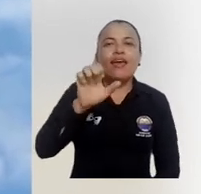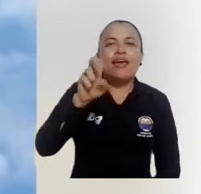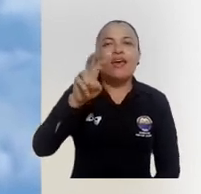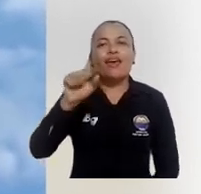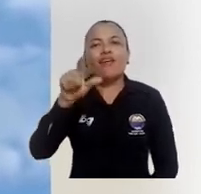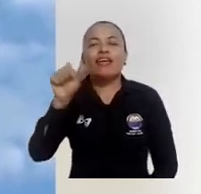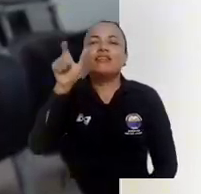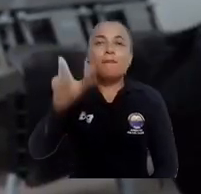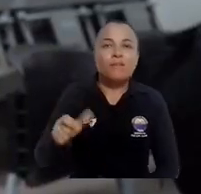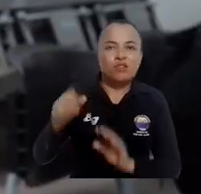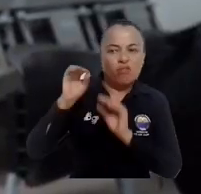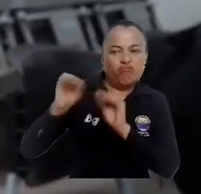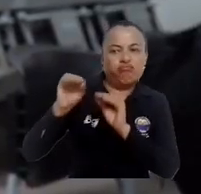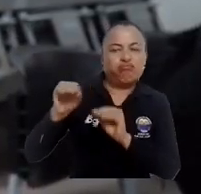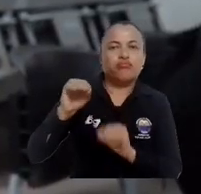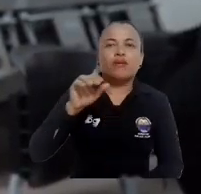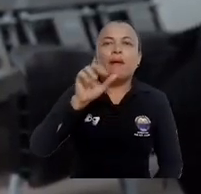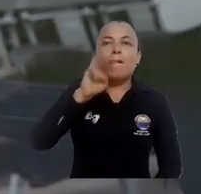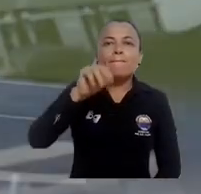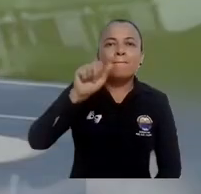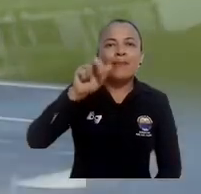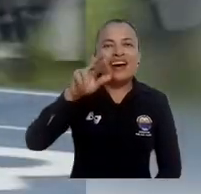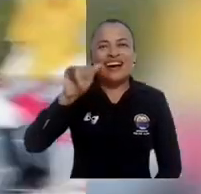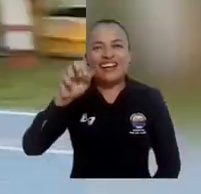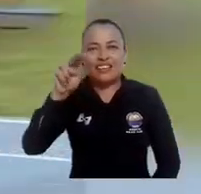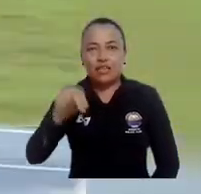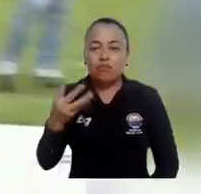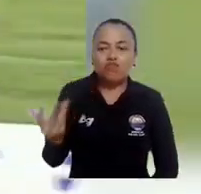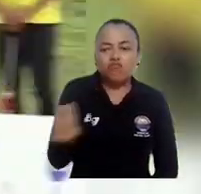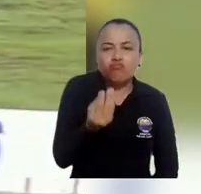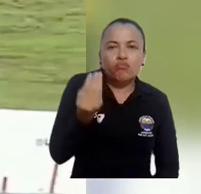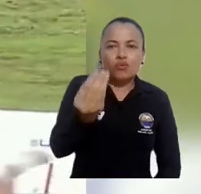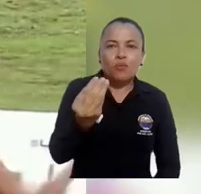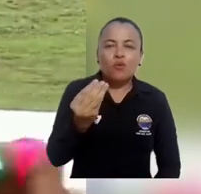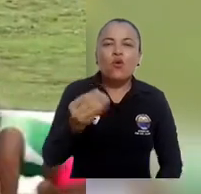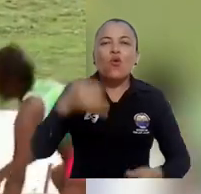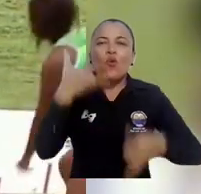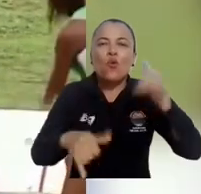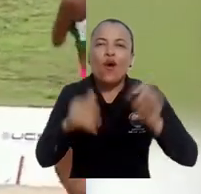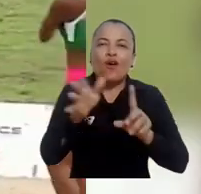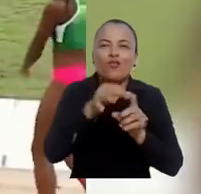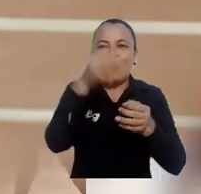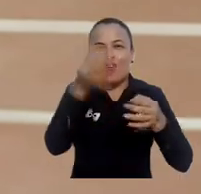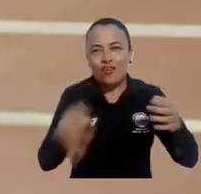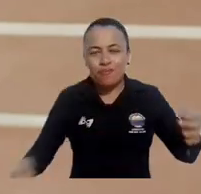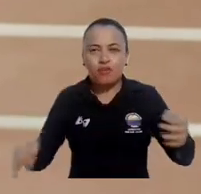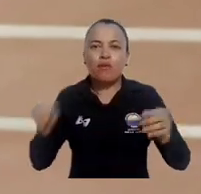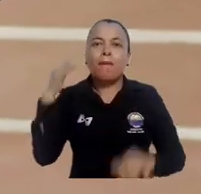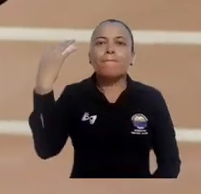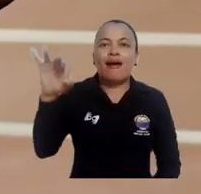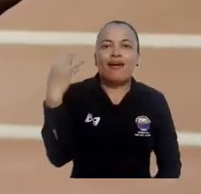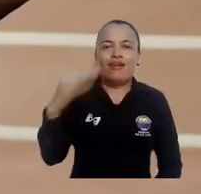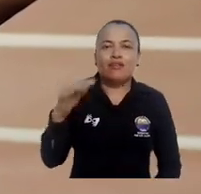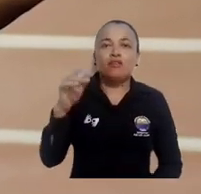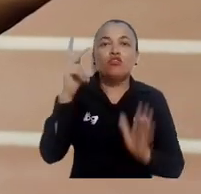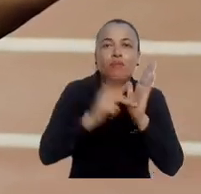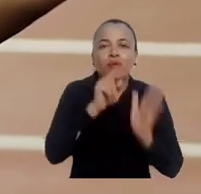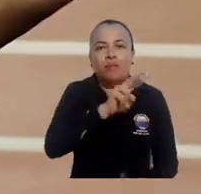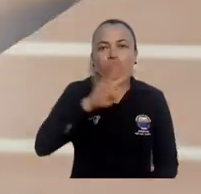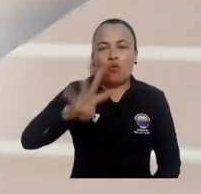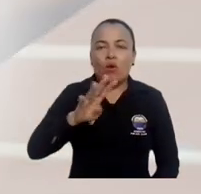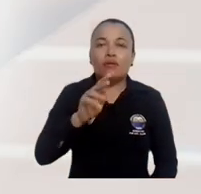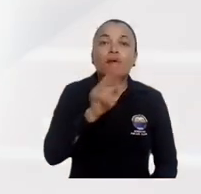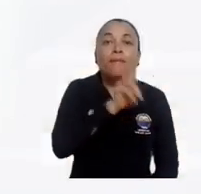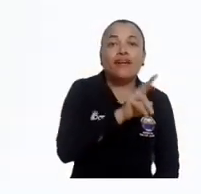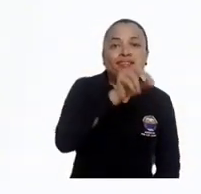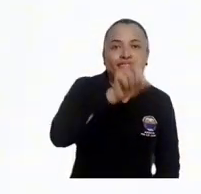Martín Suárez. La cuota de la Universidad del Magdalena en los Juegos Olímpicos París 2024, que se realizarán del 26 de julio